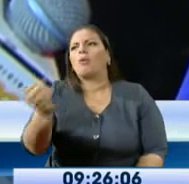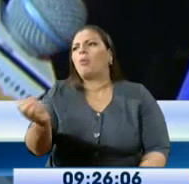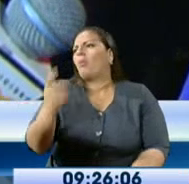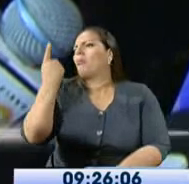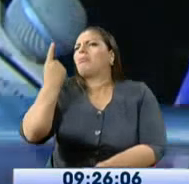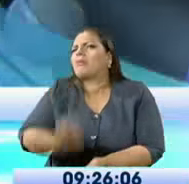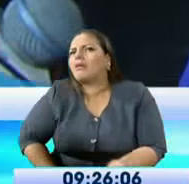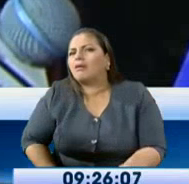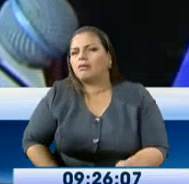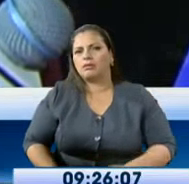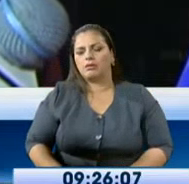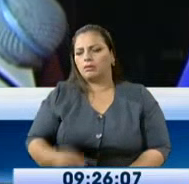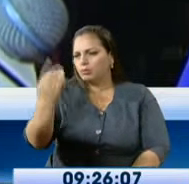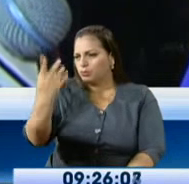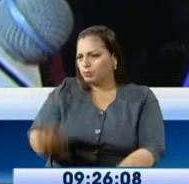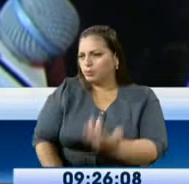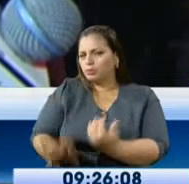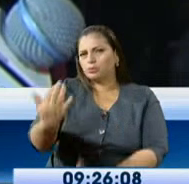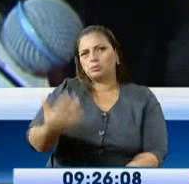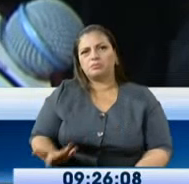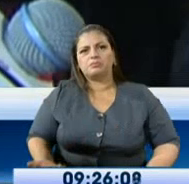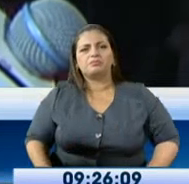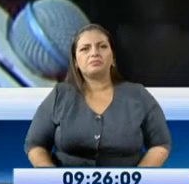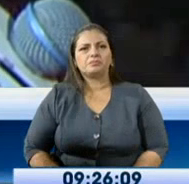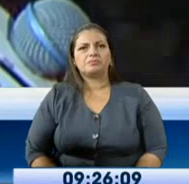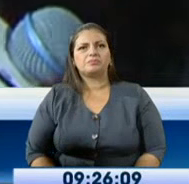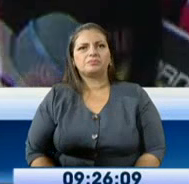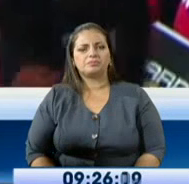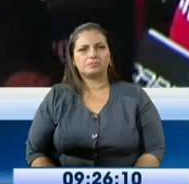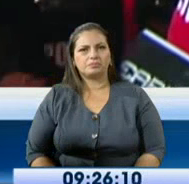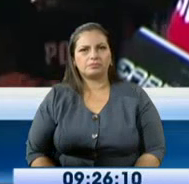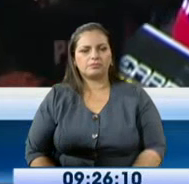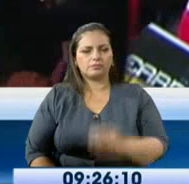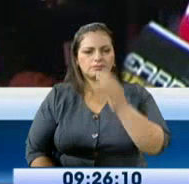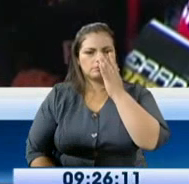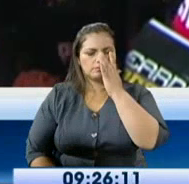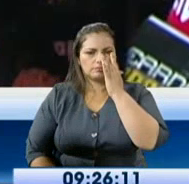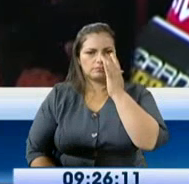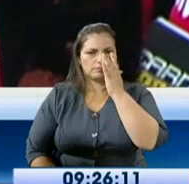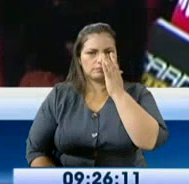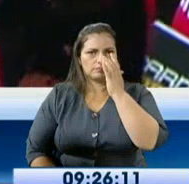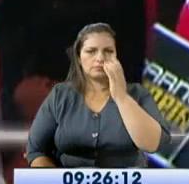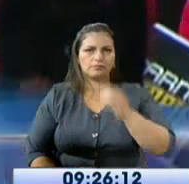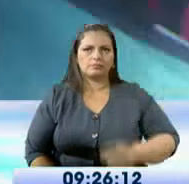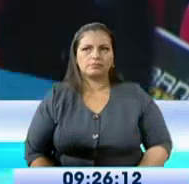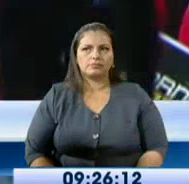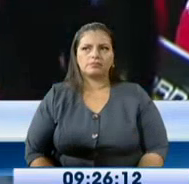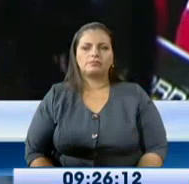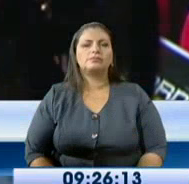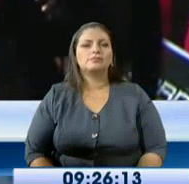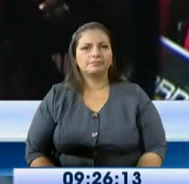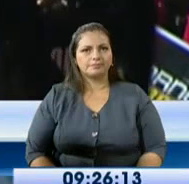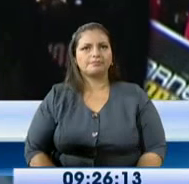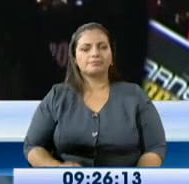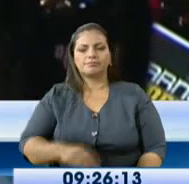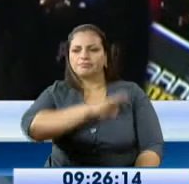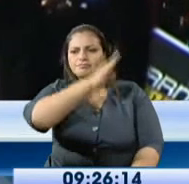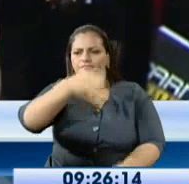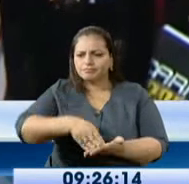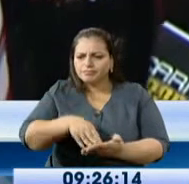forma accidental o si fue creado el incendio. Pues nos hemos acercado y hemos constatado que existe una persona